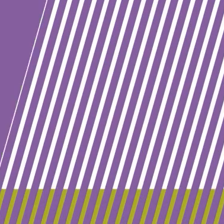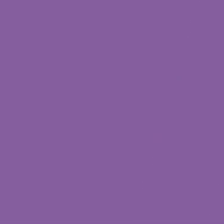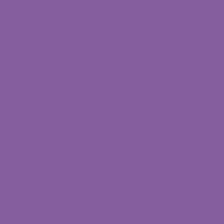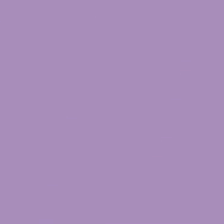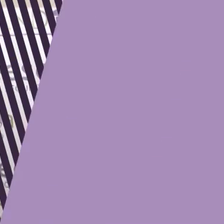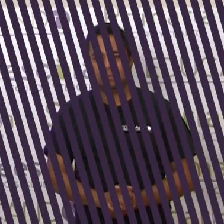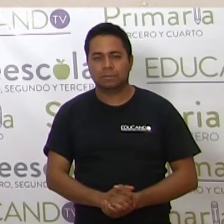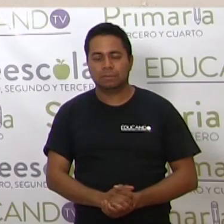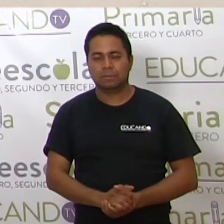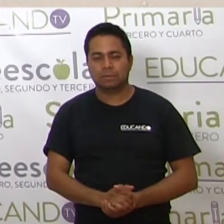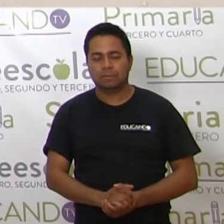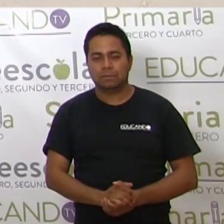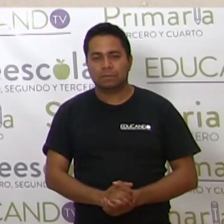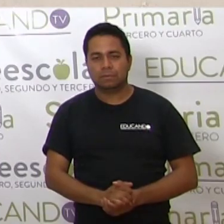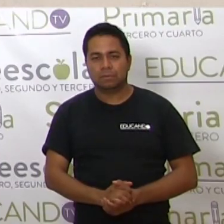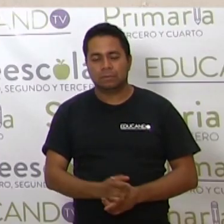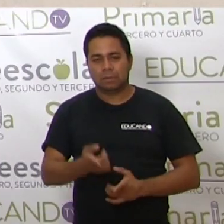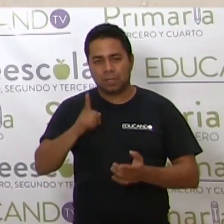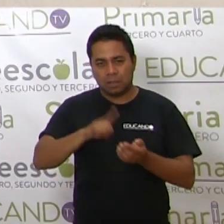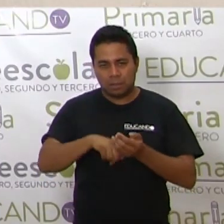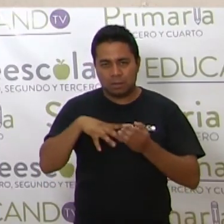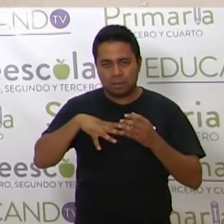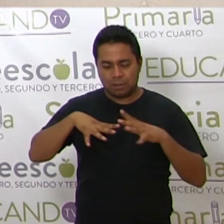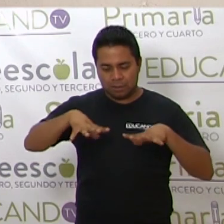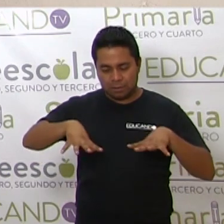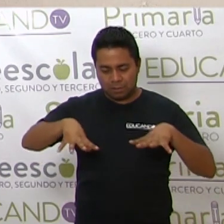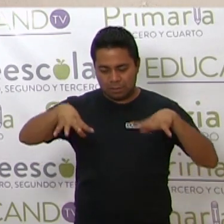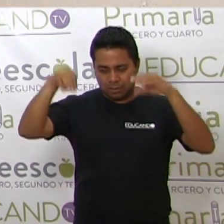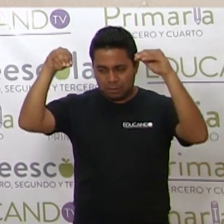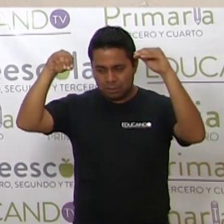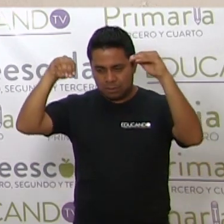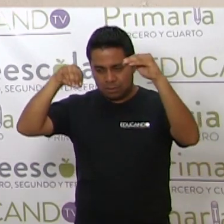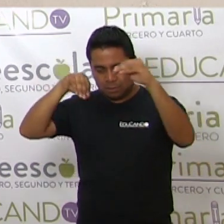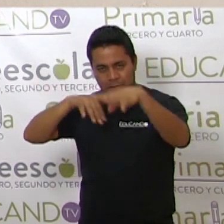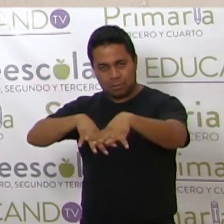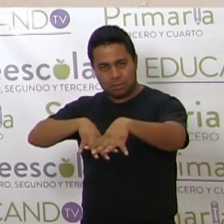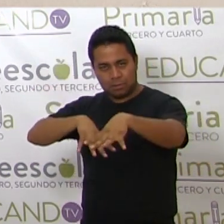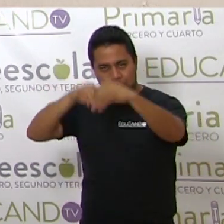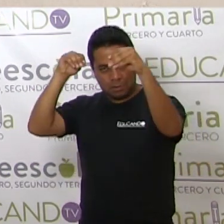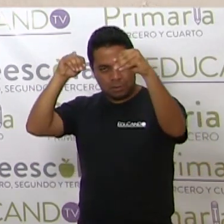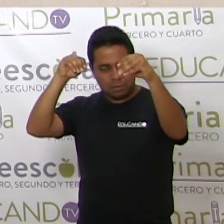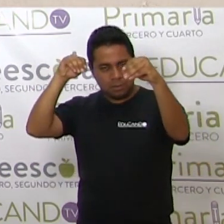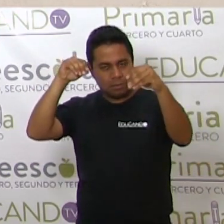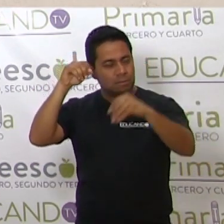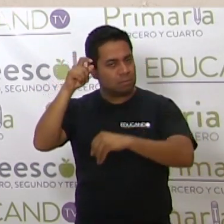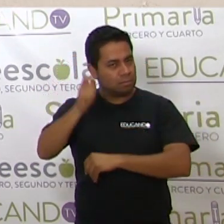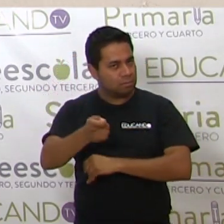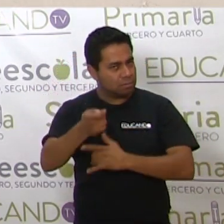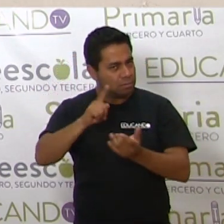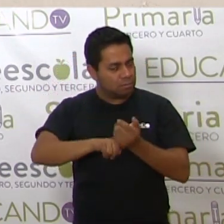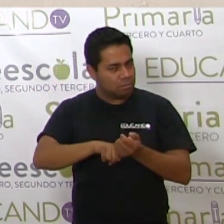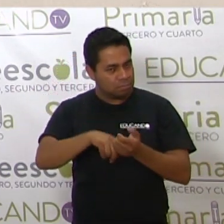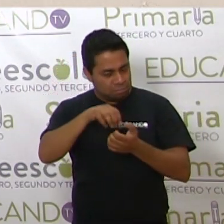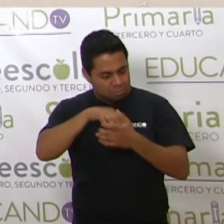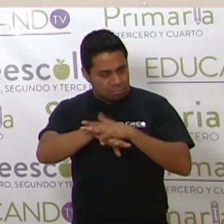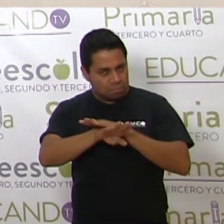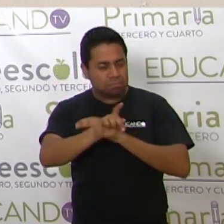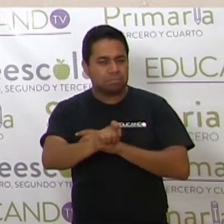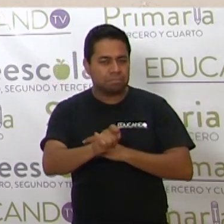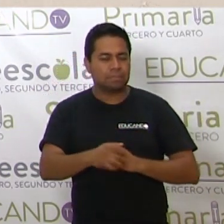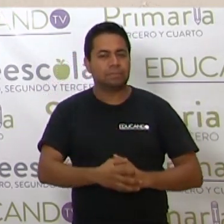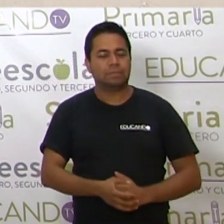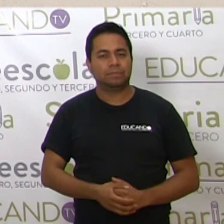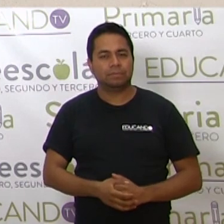no las carpas y en las carpas nosotros podemos encontrar por